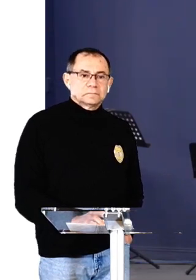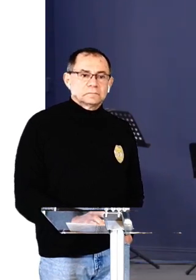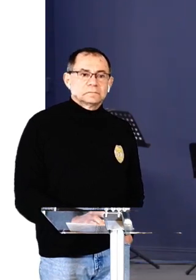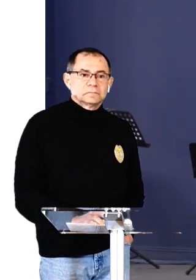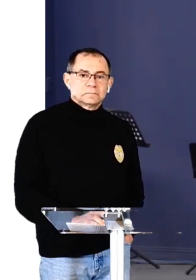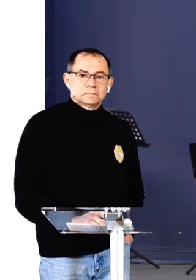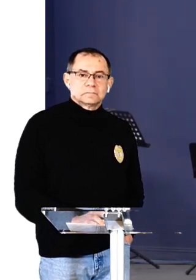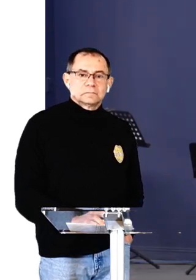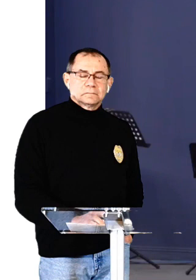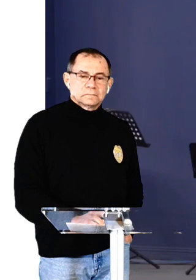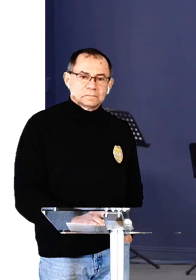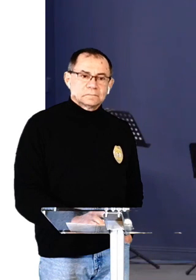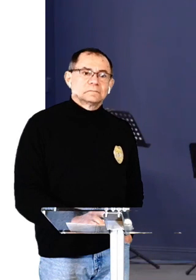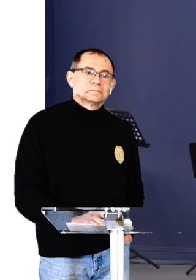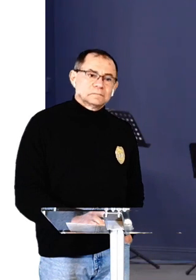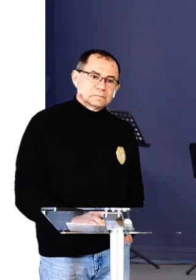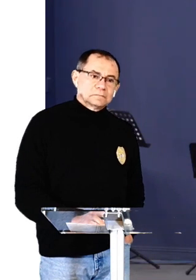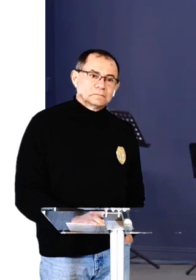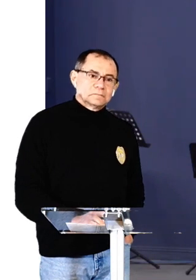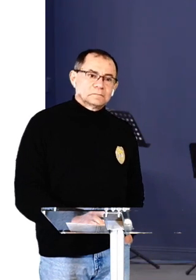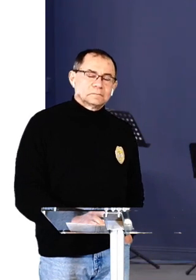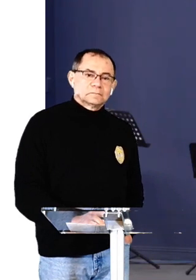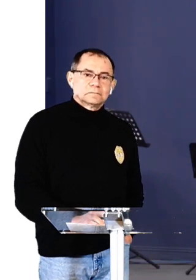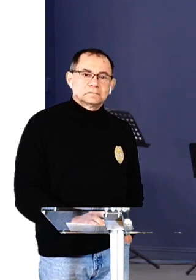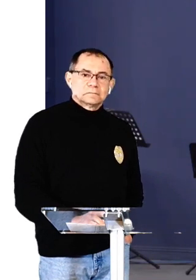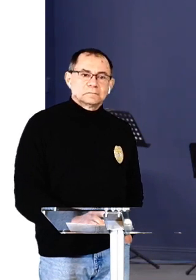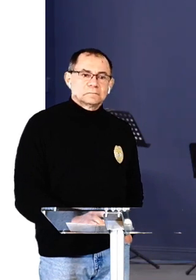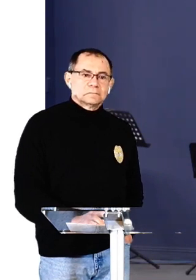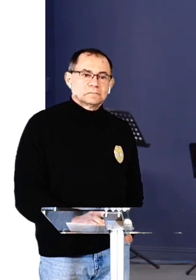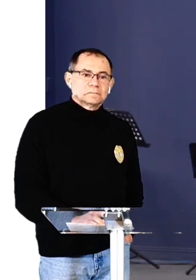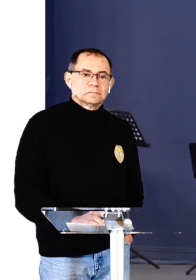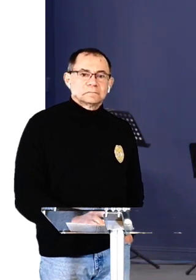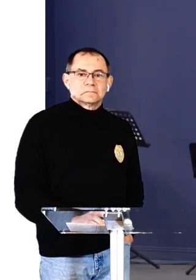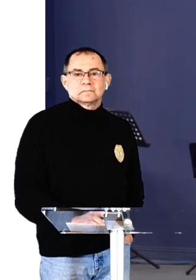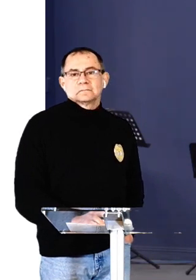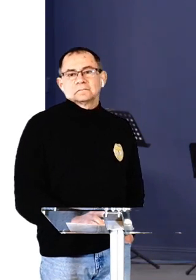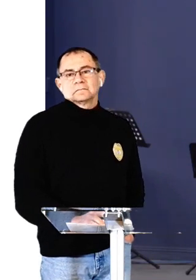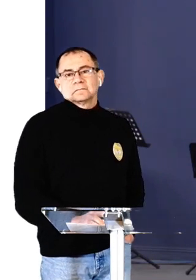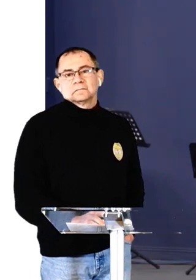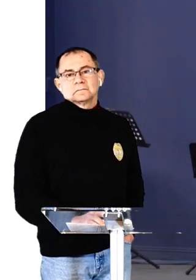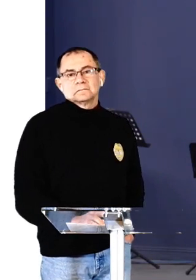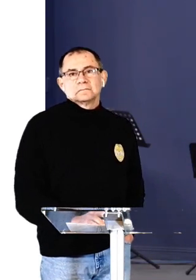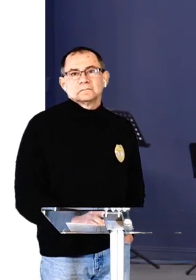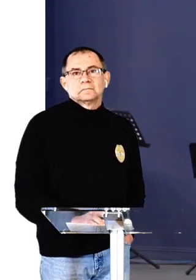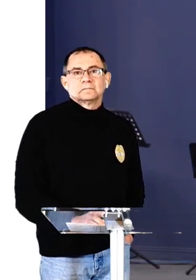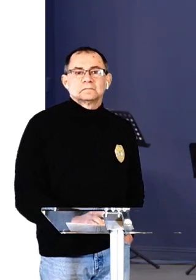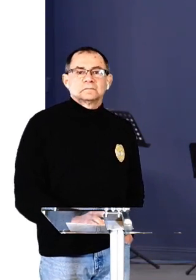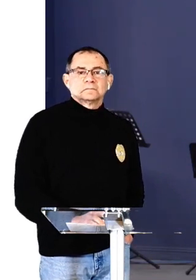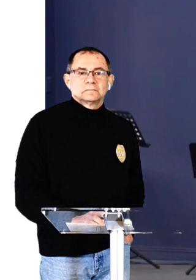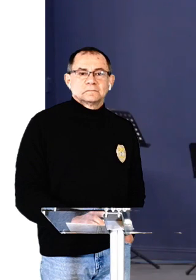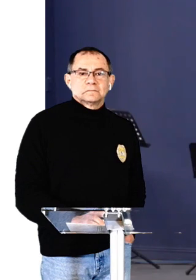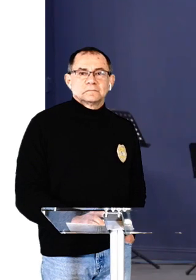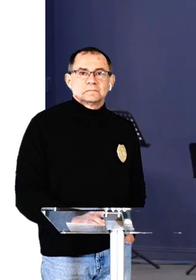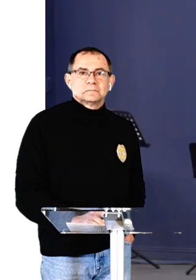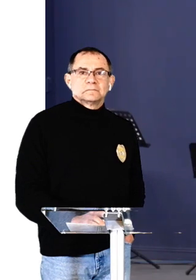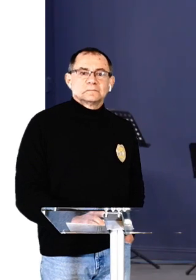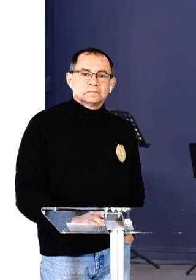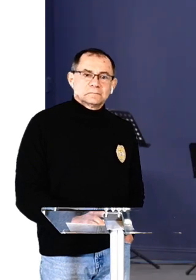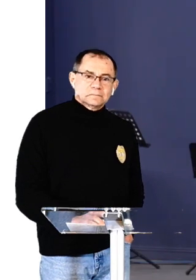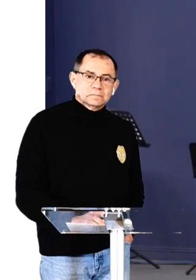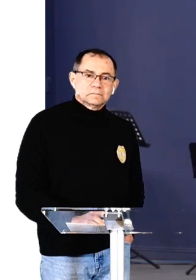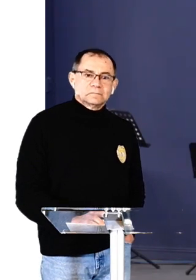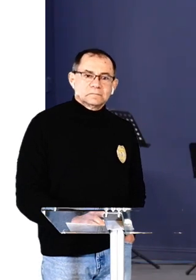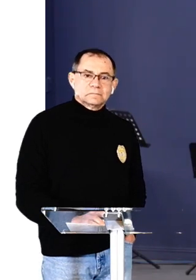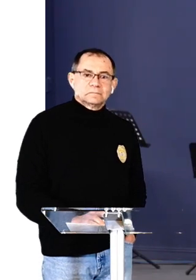¿verdad? Para que ya cuando terminan el nivel especializado, ya sean personas que liberan, personas que hacen todo lo que